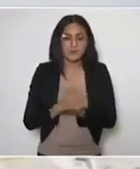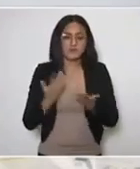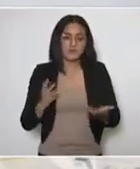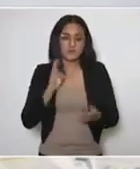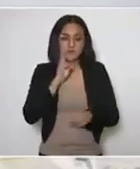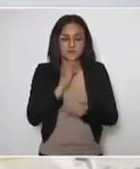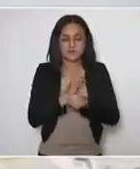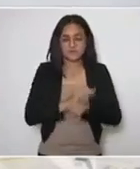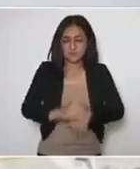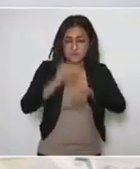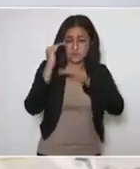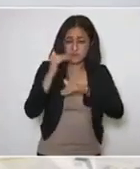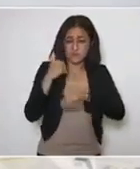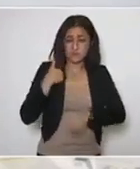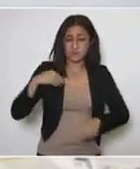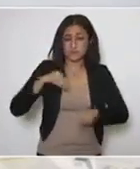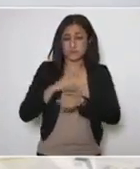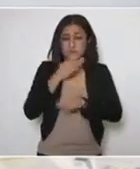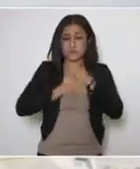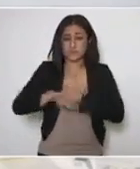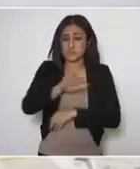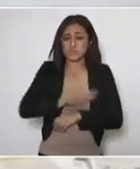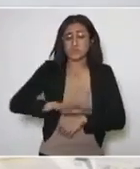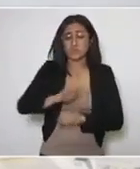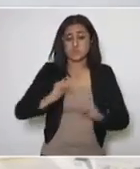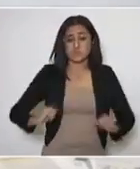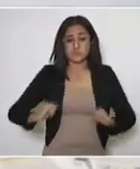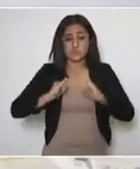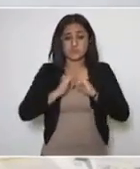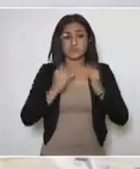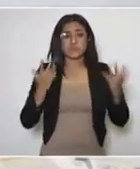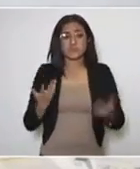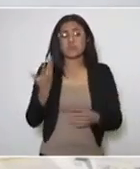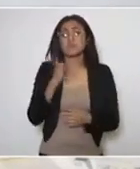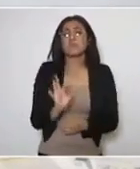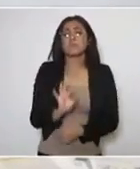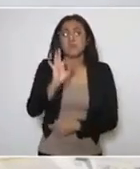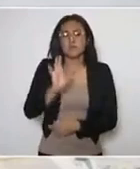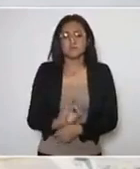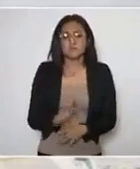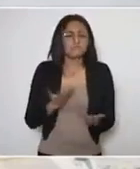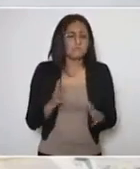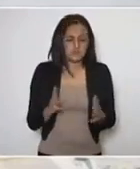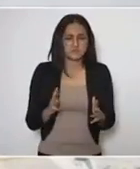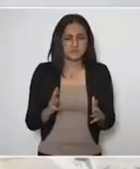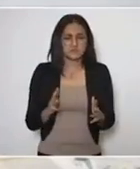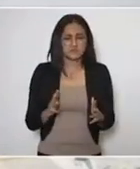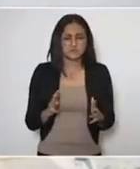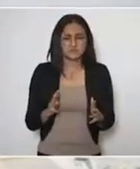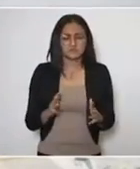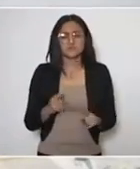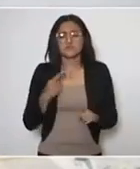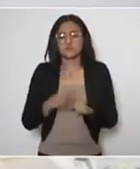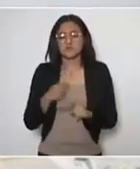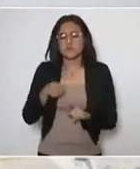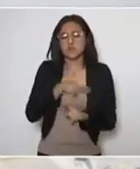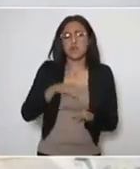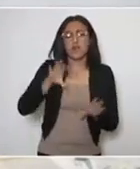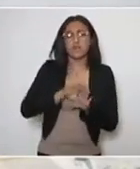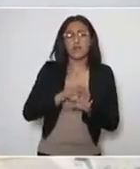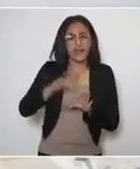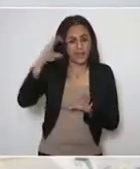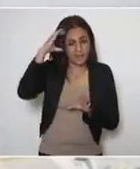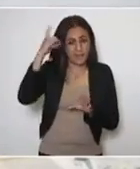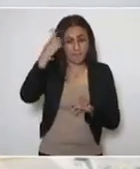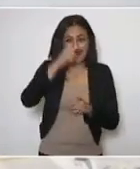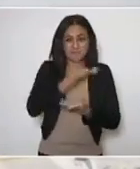vemos a la capacidad instalada de todas las instituciones, al 10% aproximadamente de las camas destinadas